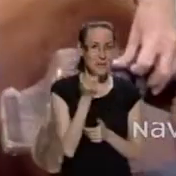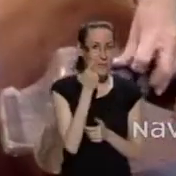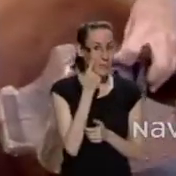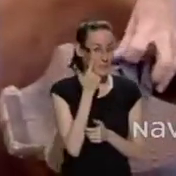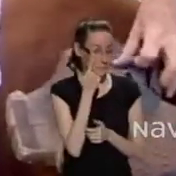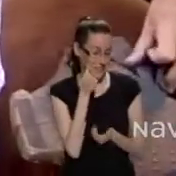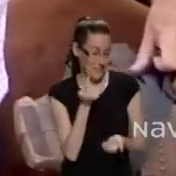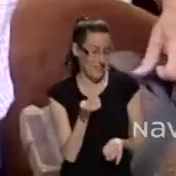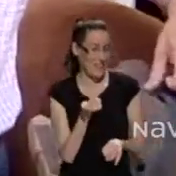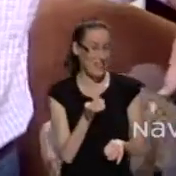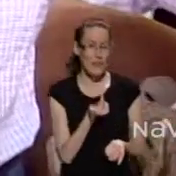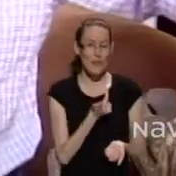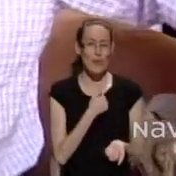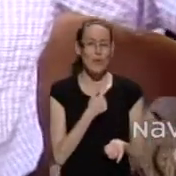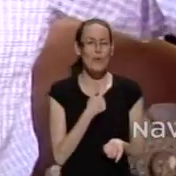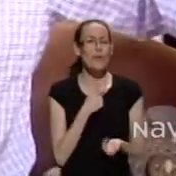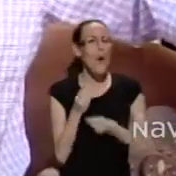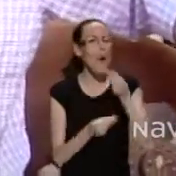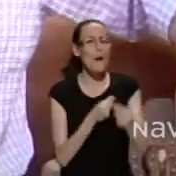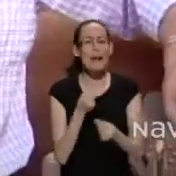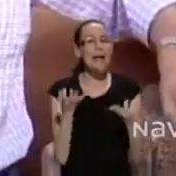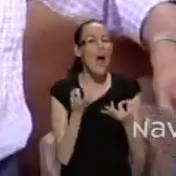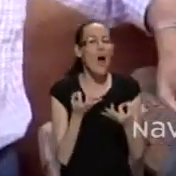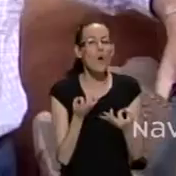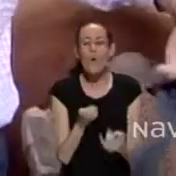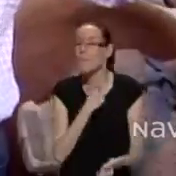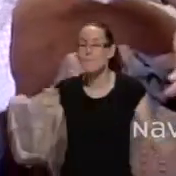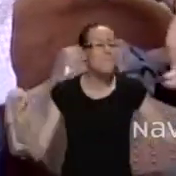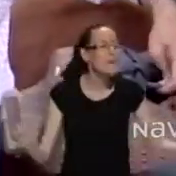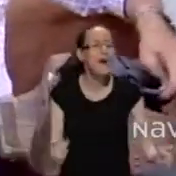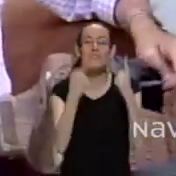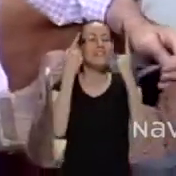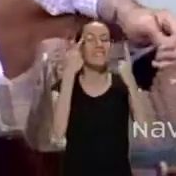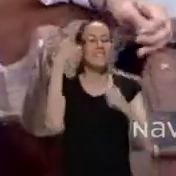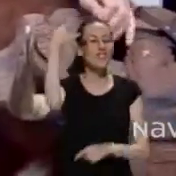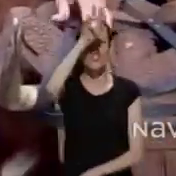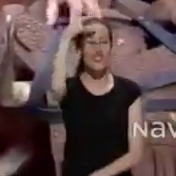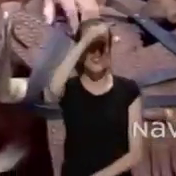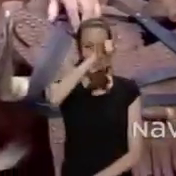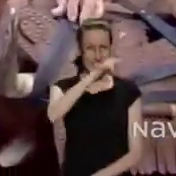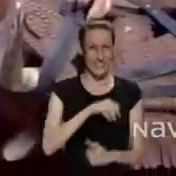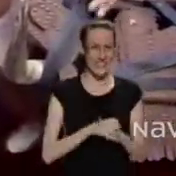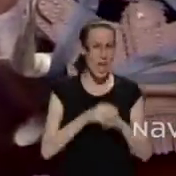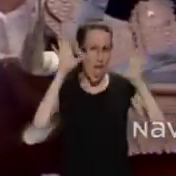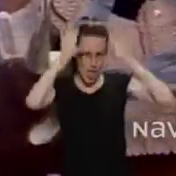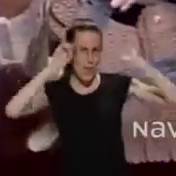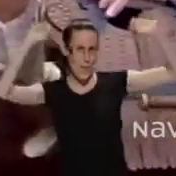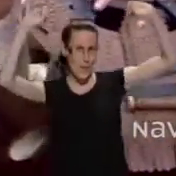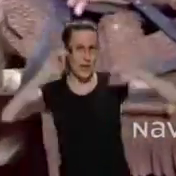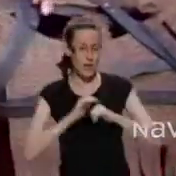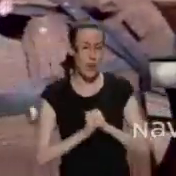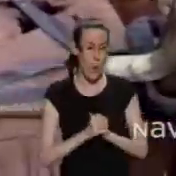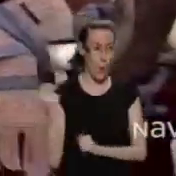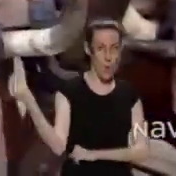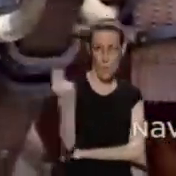haciendo lo que más me gusta. Los toricos. Los toricos, haciendo toricos y bueyes. Y bueyes, nada más y nada